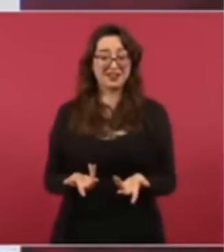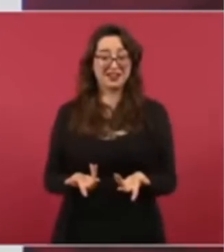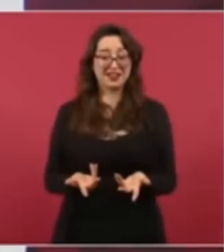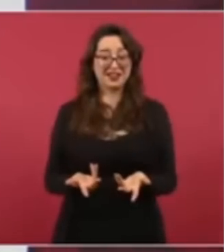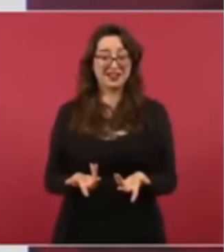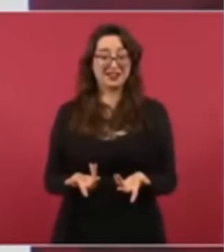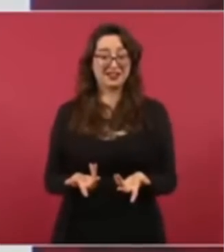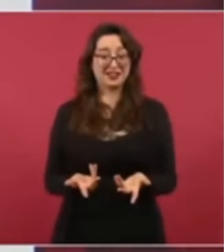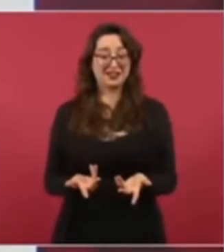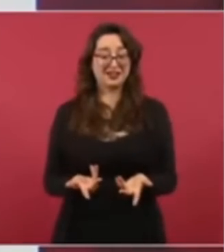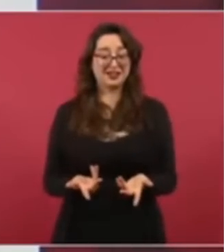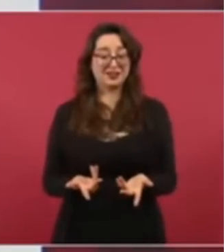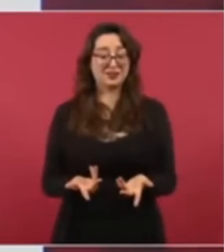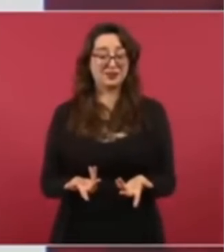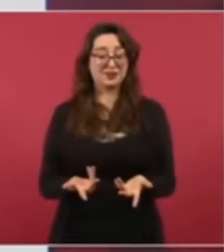de